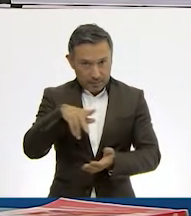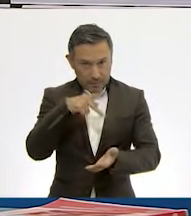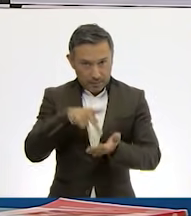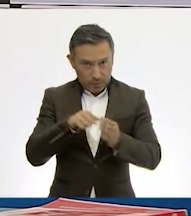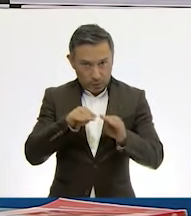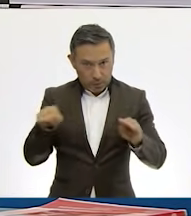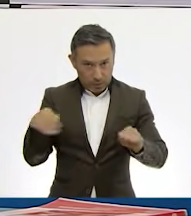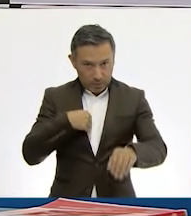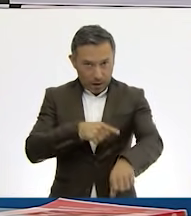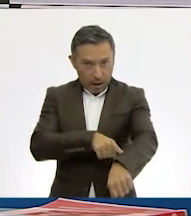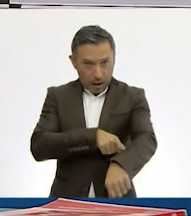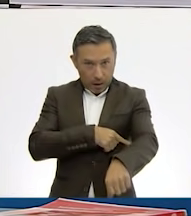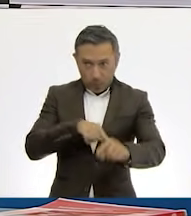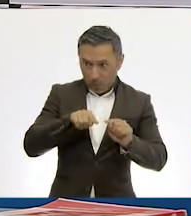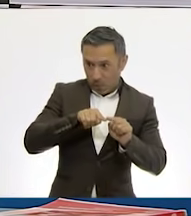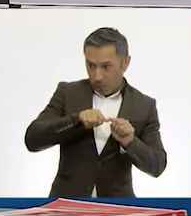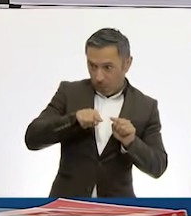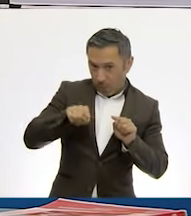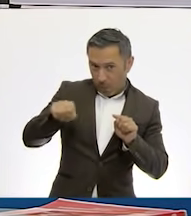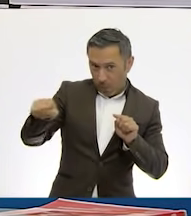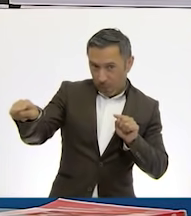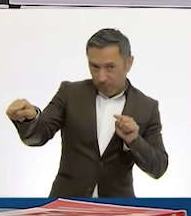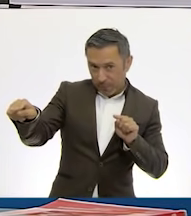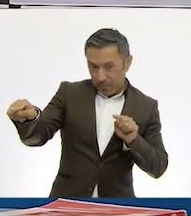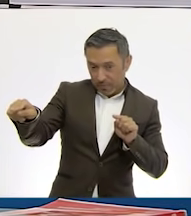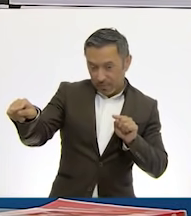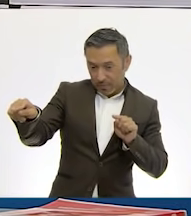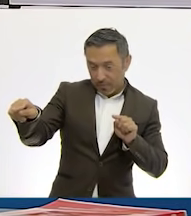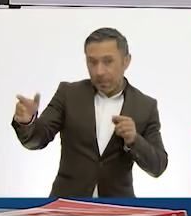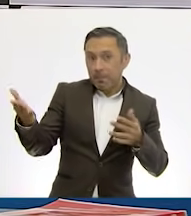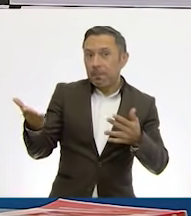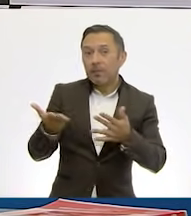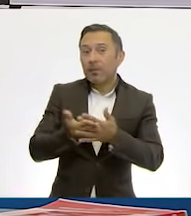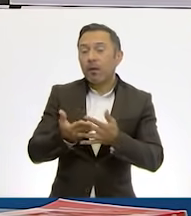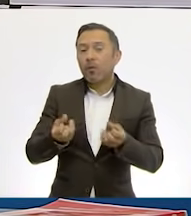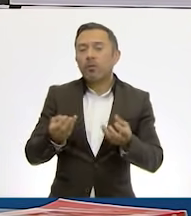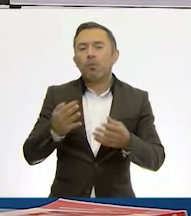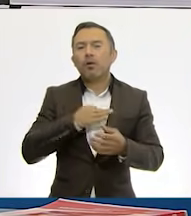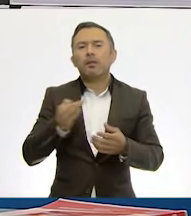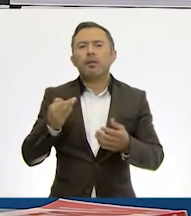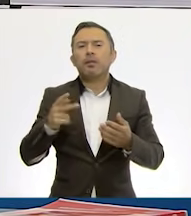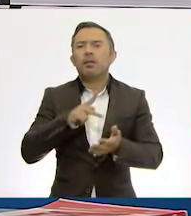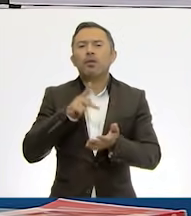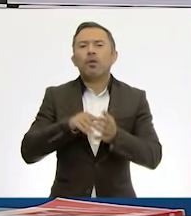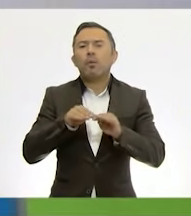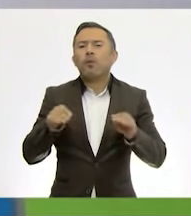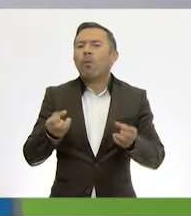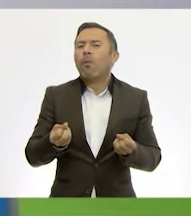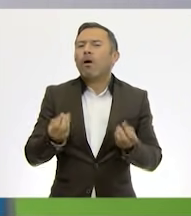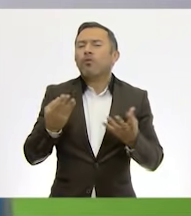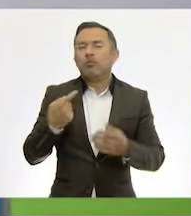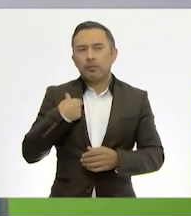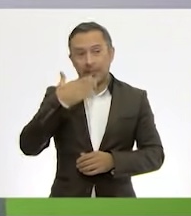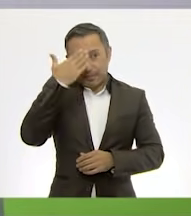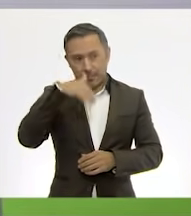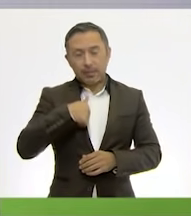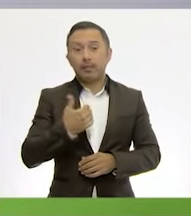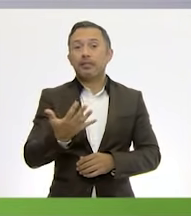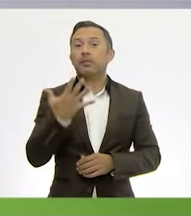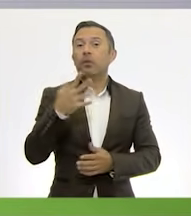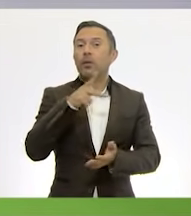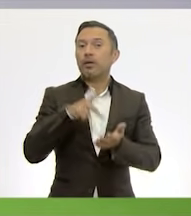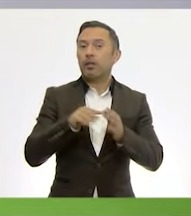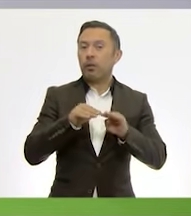la pista, entonces la mitad, ¿cuántos kilómetros representaría? Yo, yo sé. 5 kilómetros.